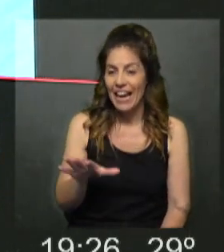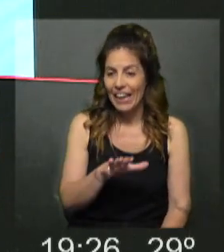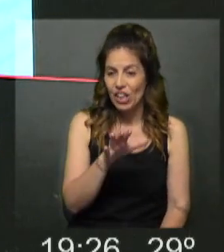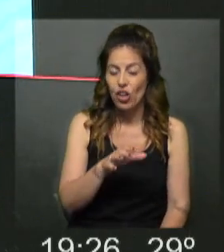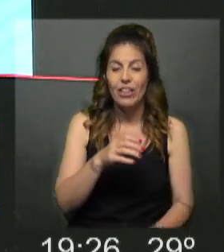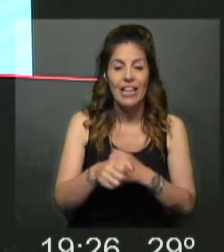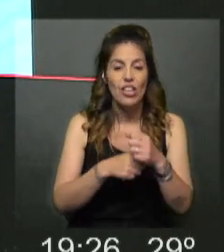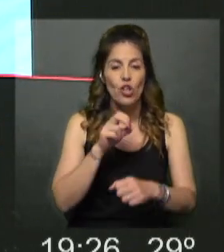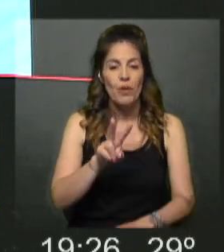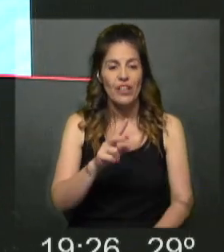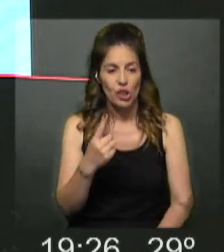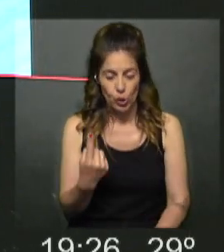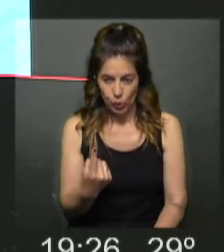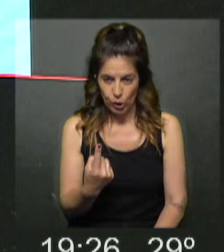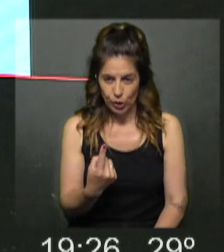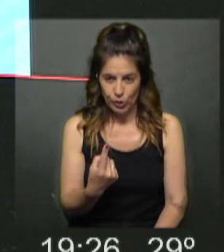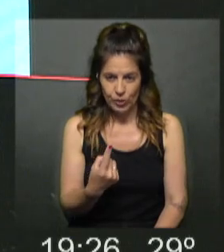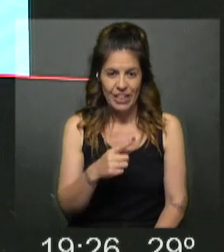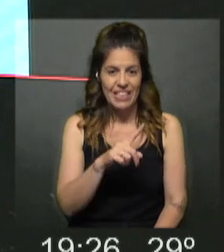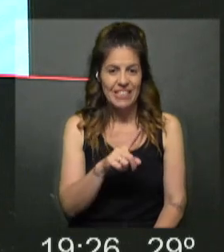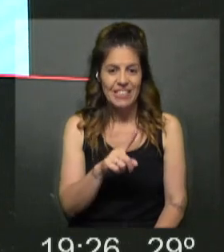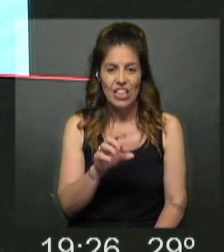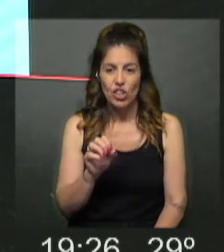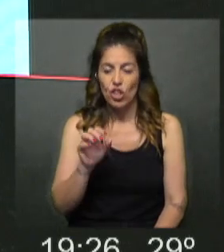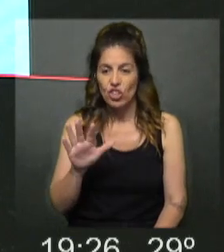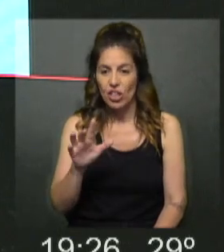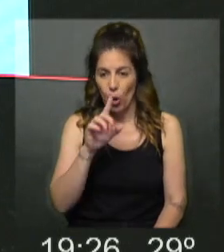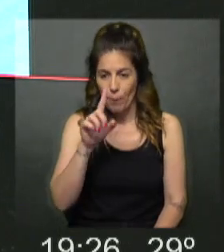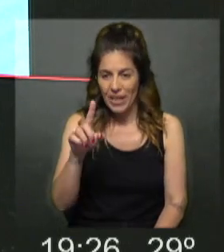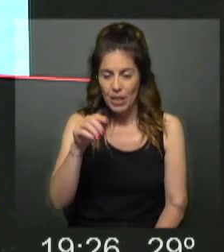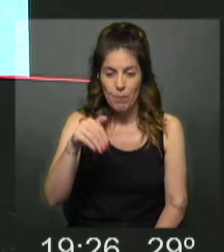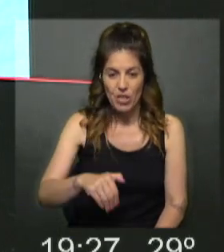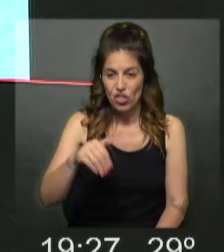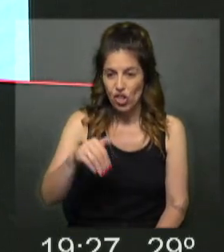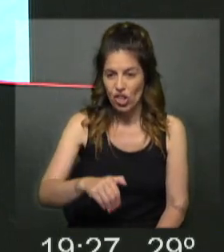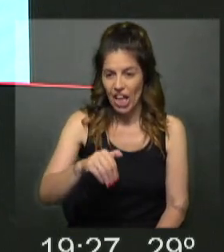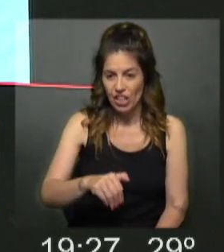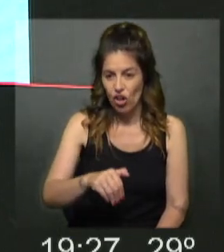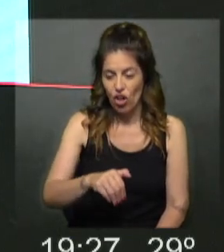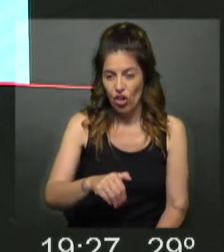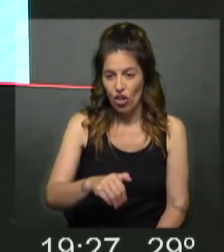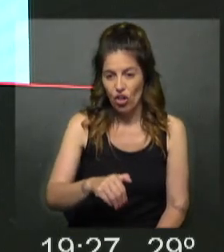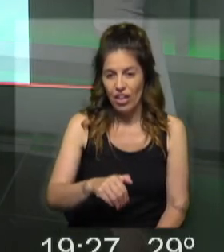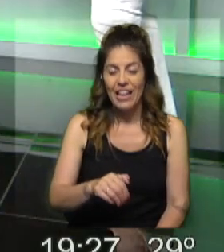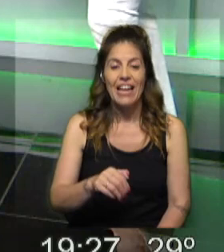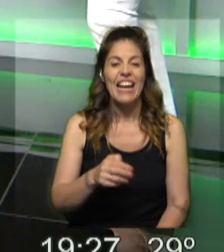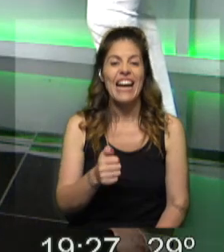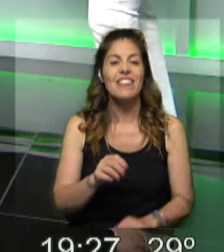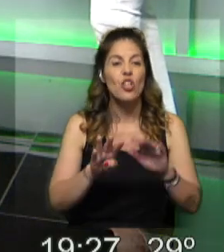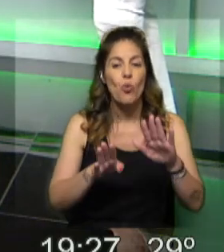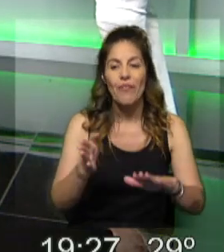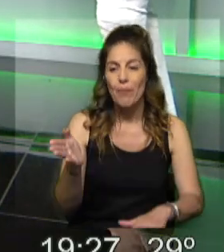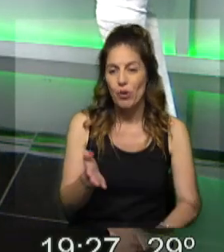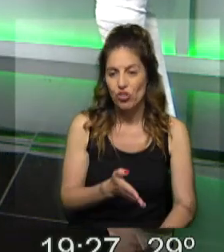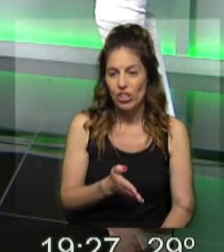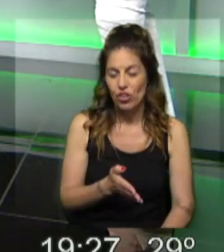el 2021 sí 105,000 millonarios se apropiaban justamente casi del 99%